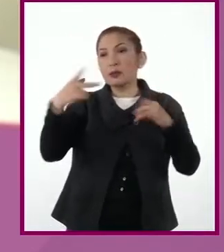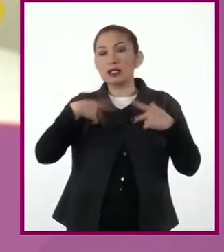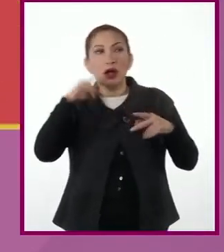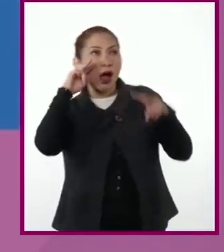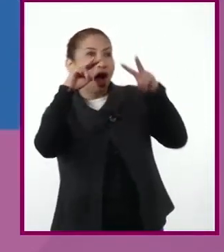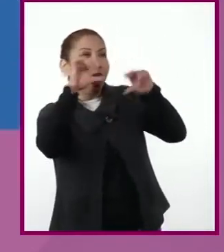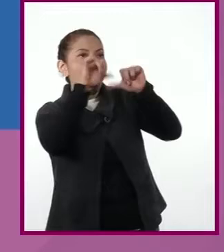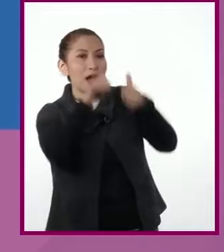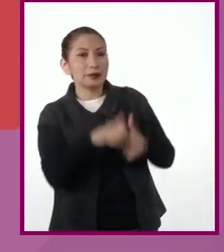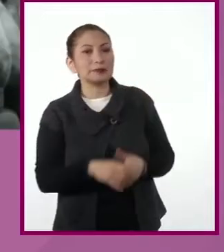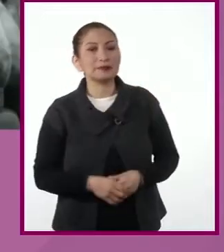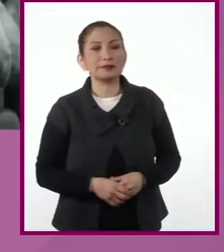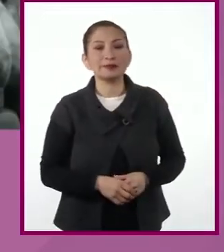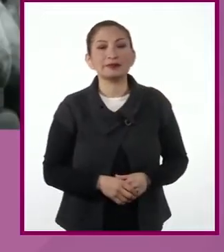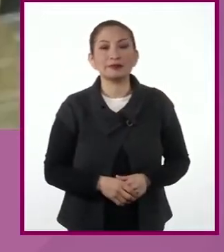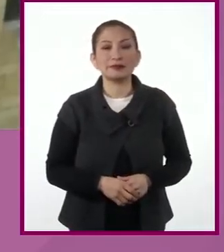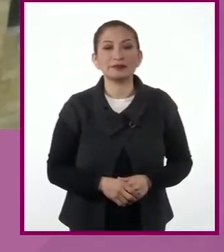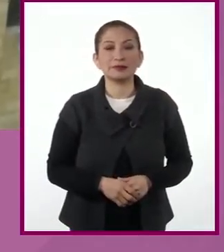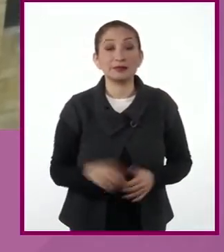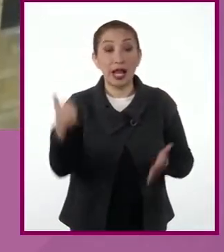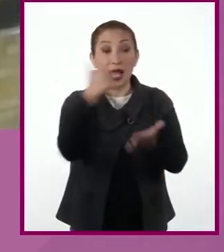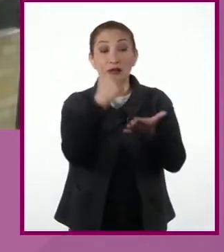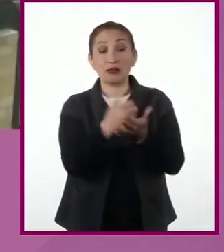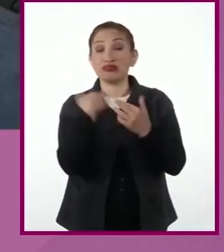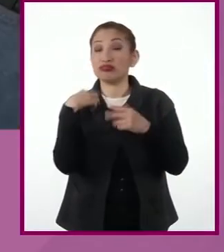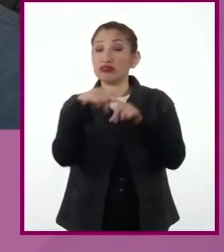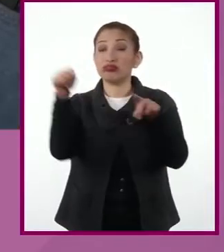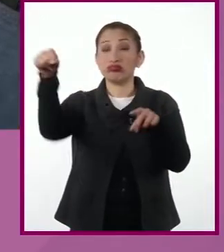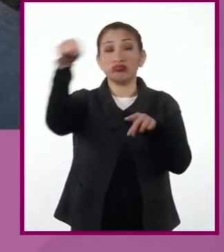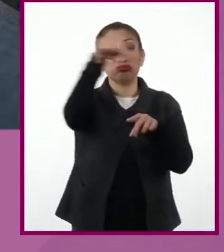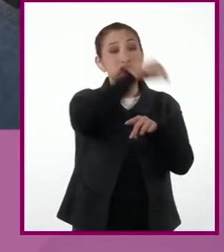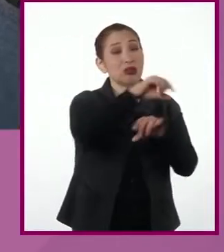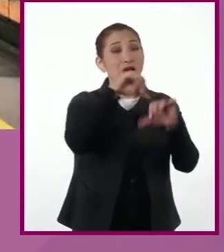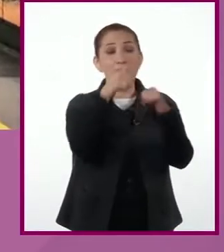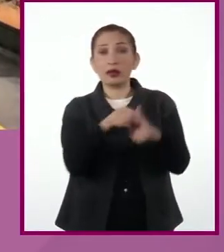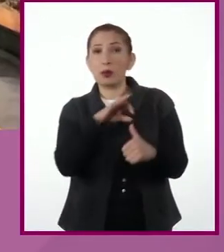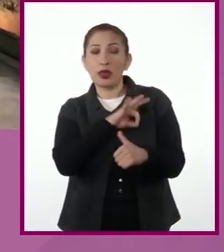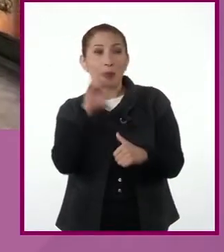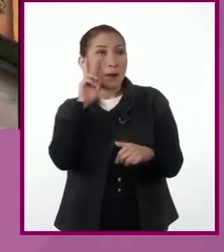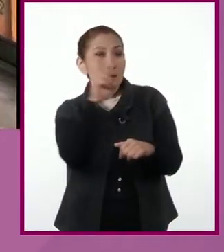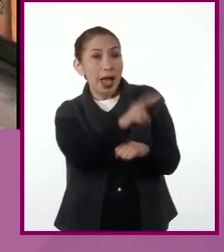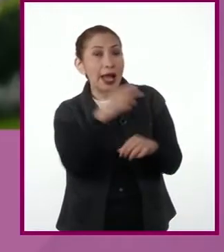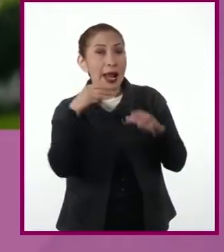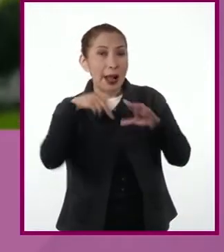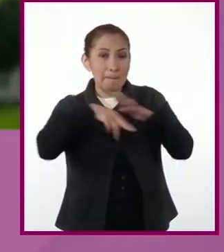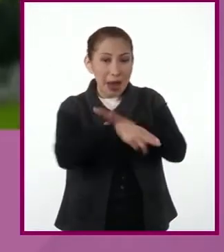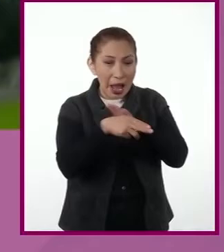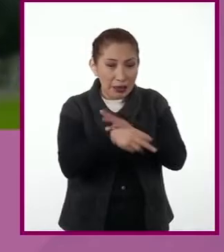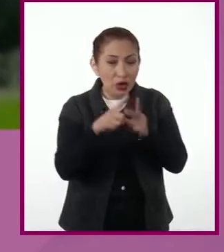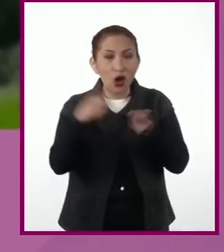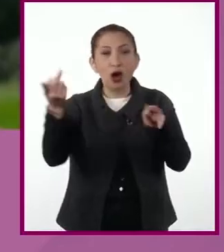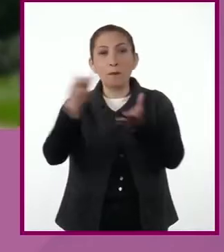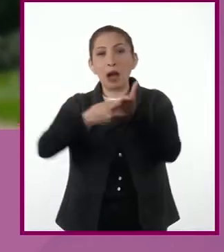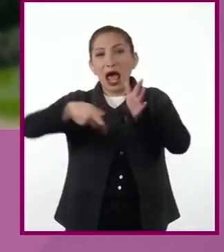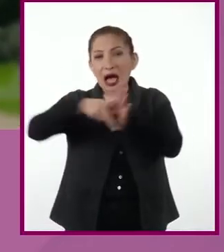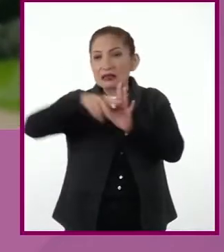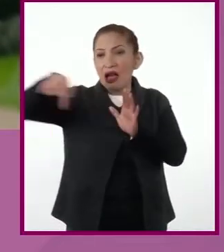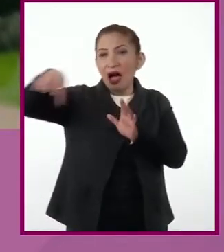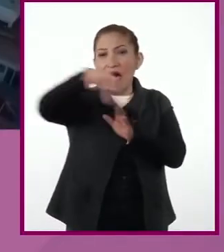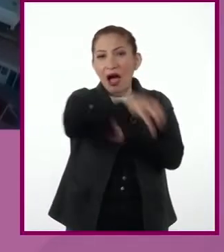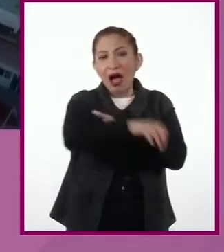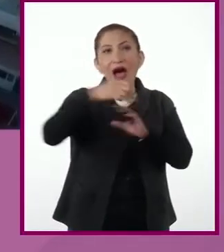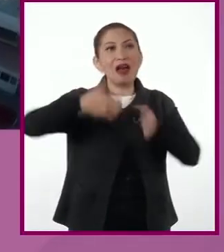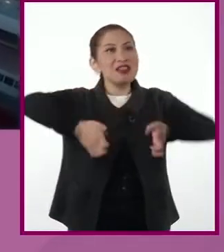espectador. La ciudad está llena de arte y lo podemos encontrar en el metro, en las plazas públicas,